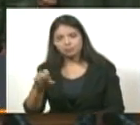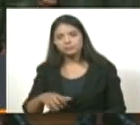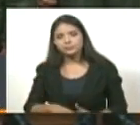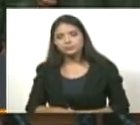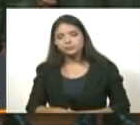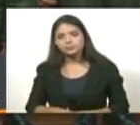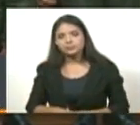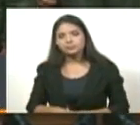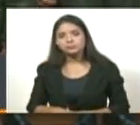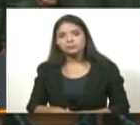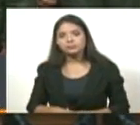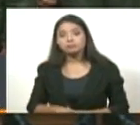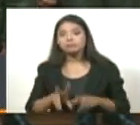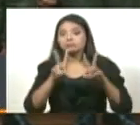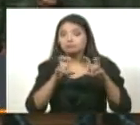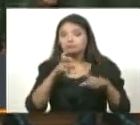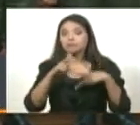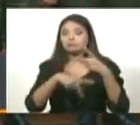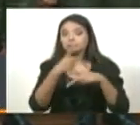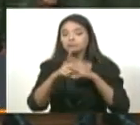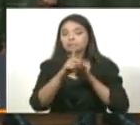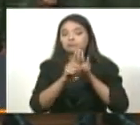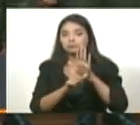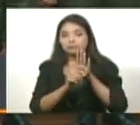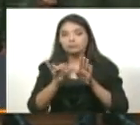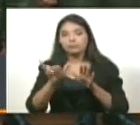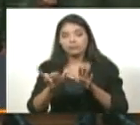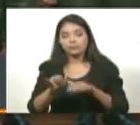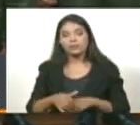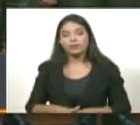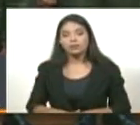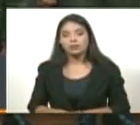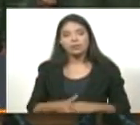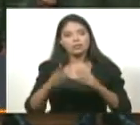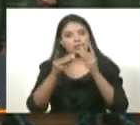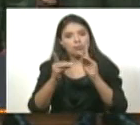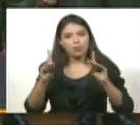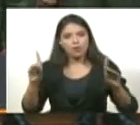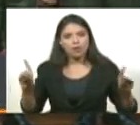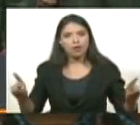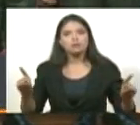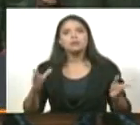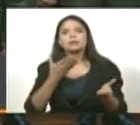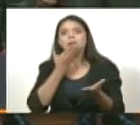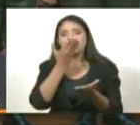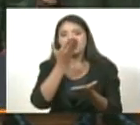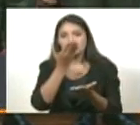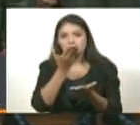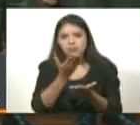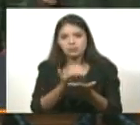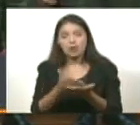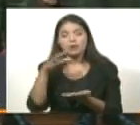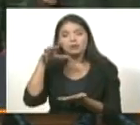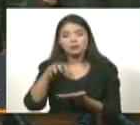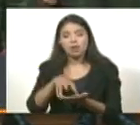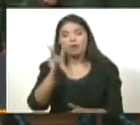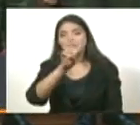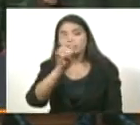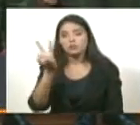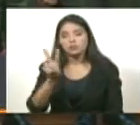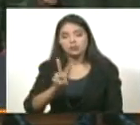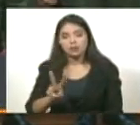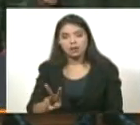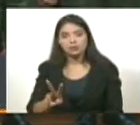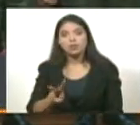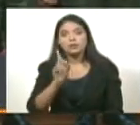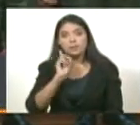para este nuevo proceso electoral, esta nueva fiesta electoral democrática que se ha planteado el Estado venezolano